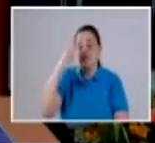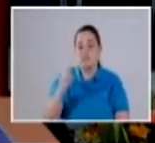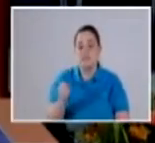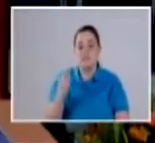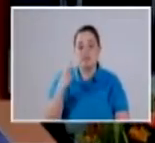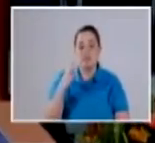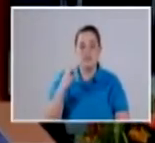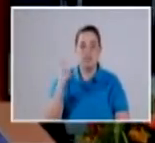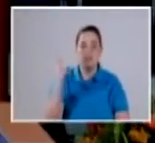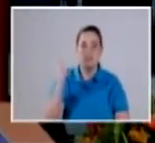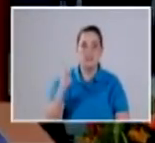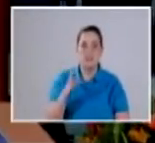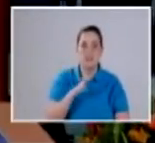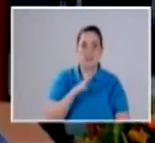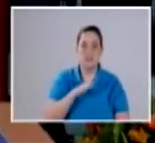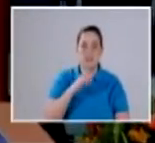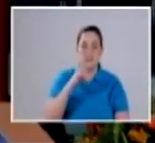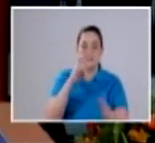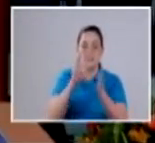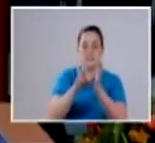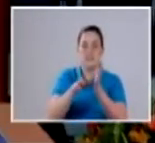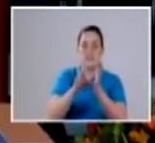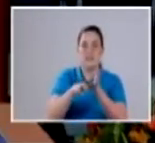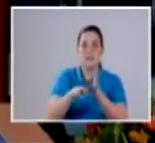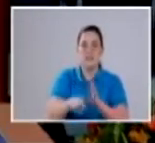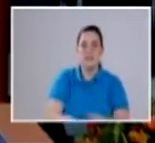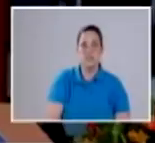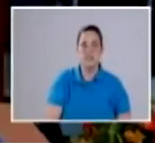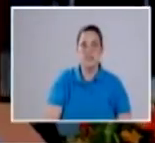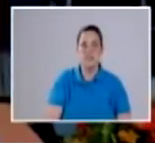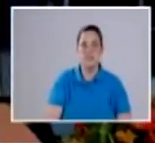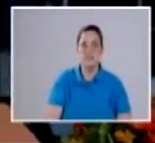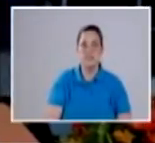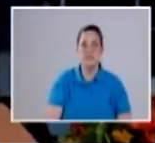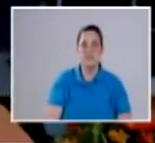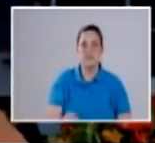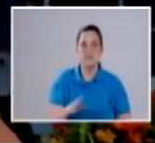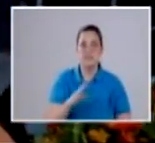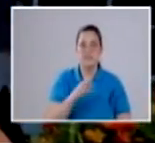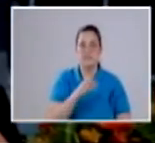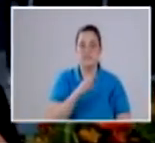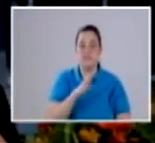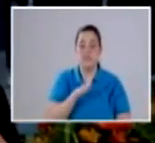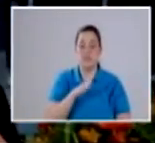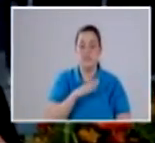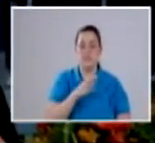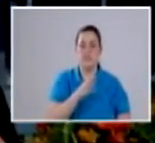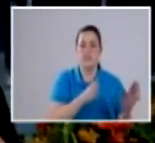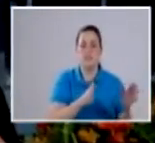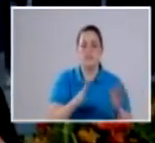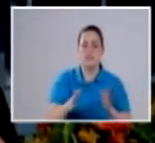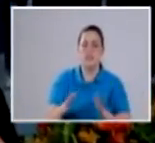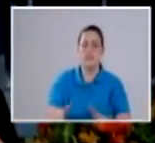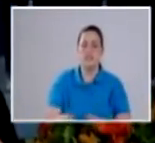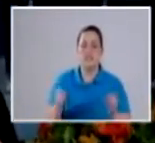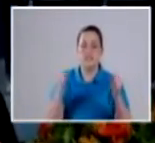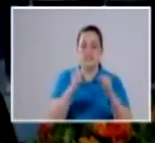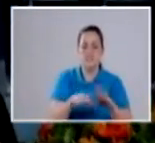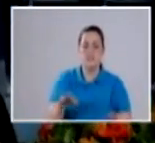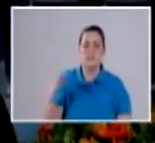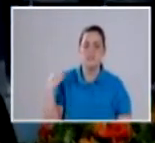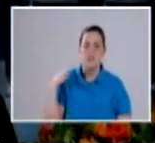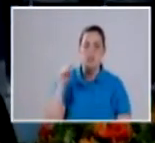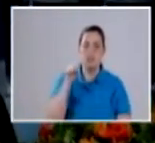repetir, pero Dios no quiere planes de destrucción para tu vida. Te quiere